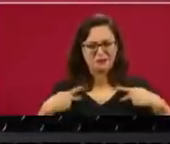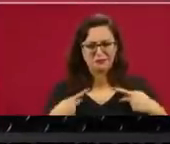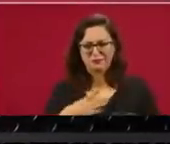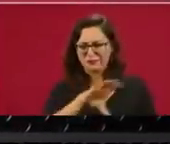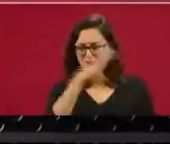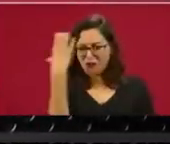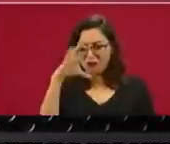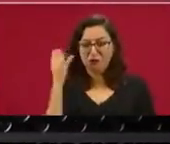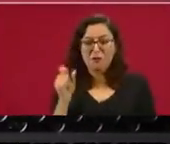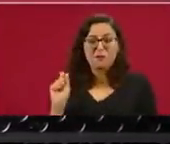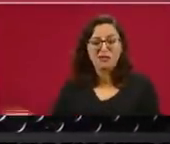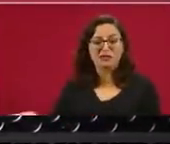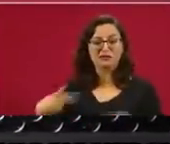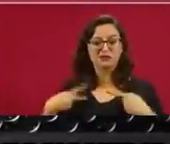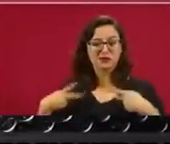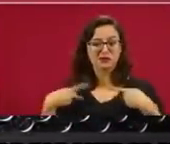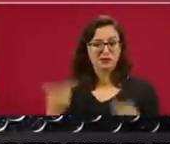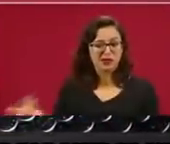increíble.